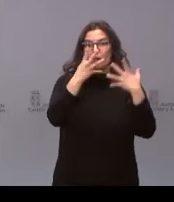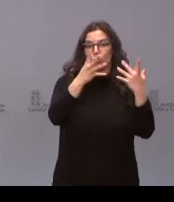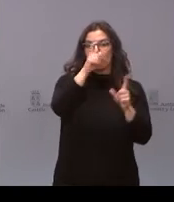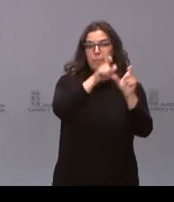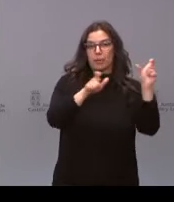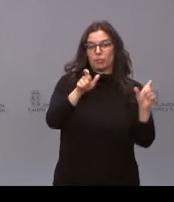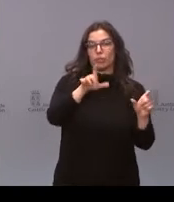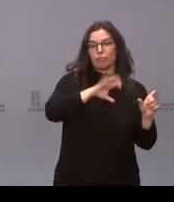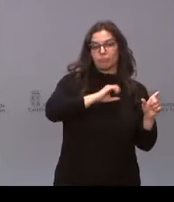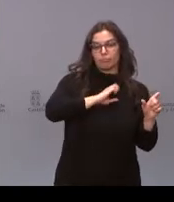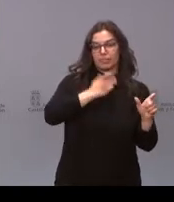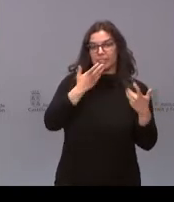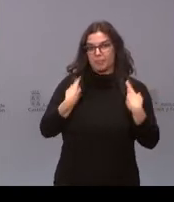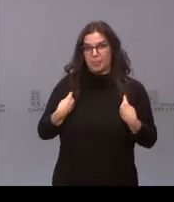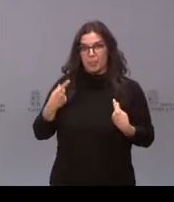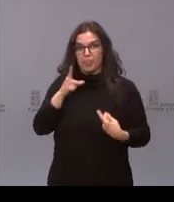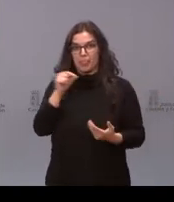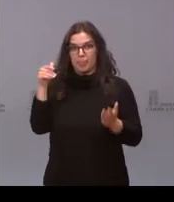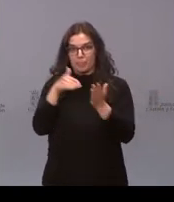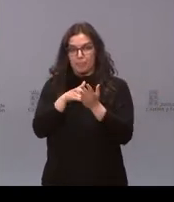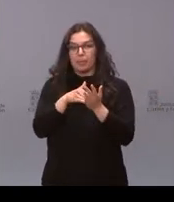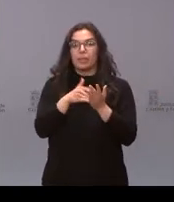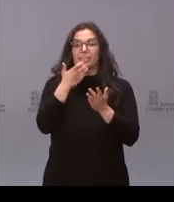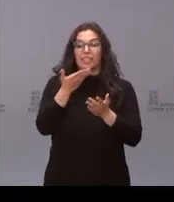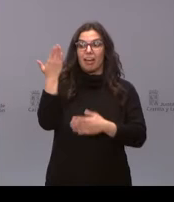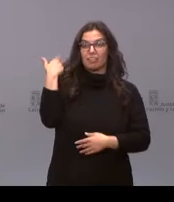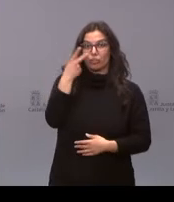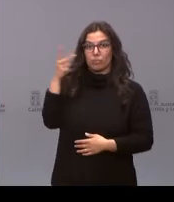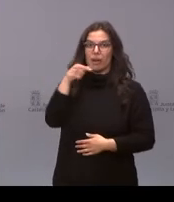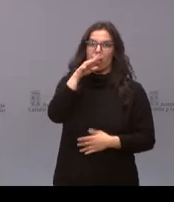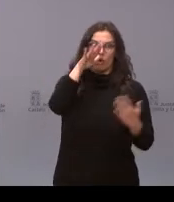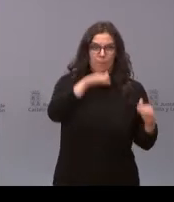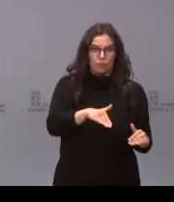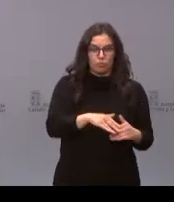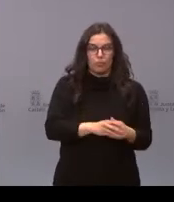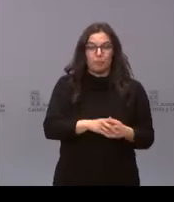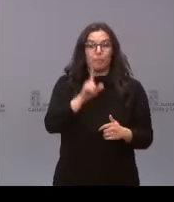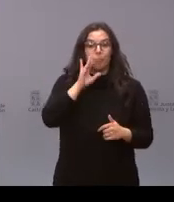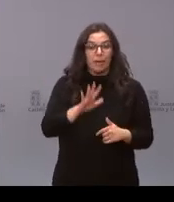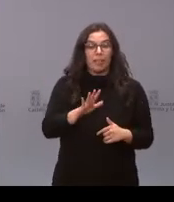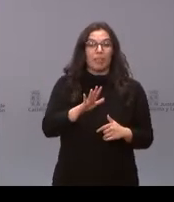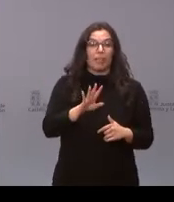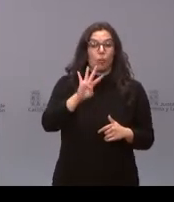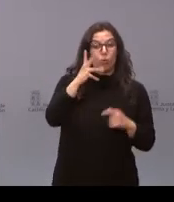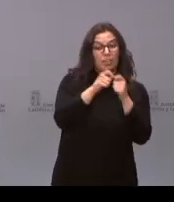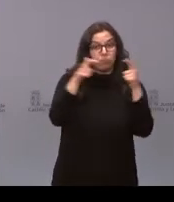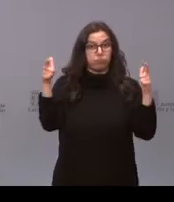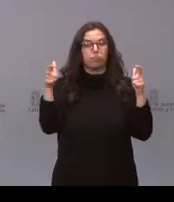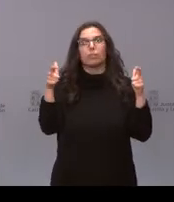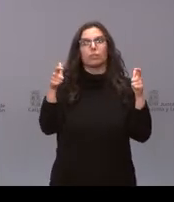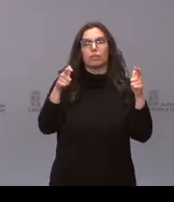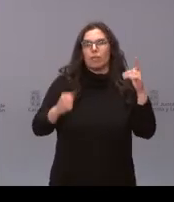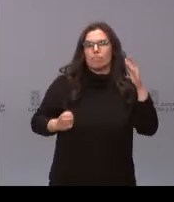por 100.000 habitantes inferior a las dos semanas anteriores parece que el techo de esta cuarta ola se situó en